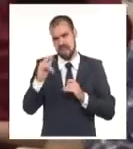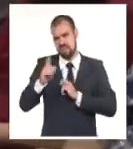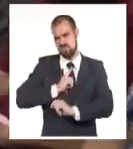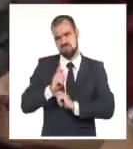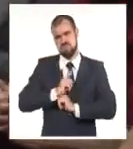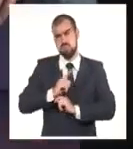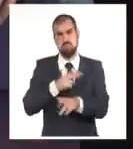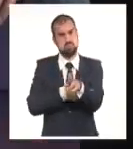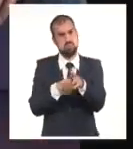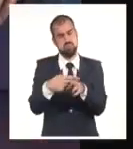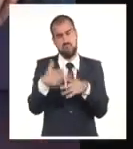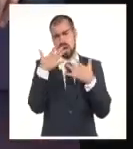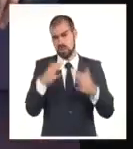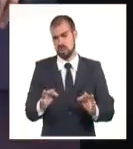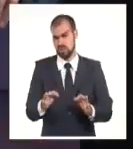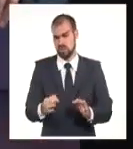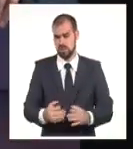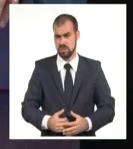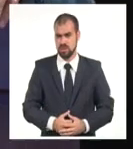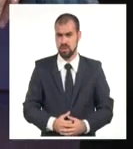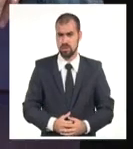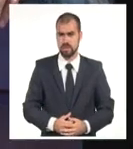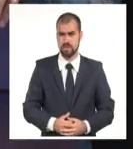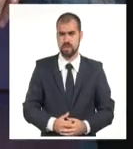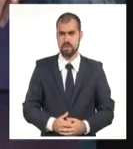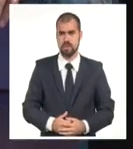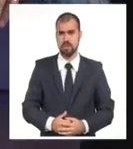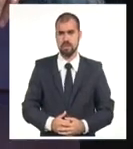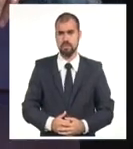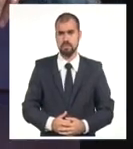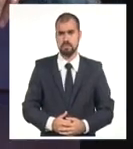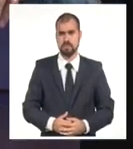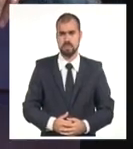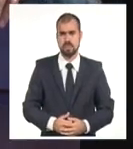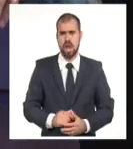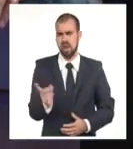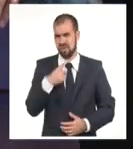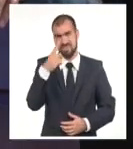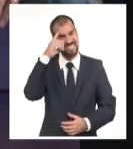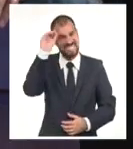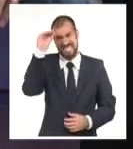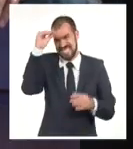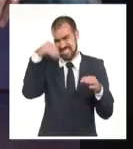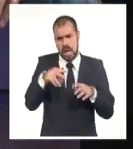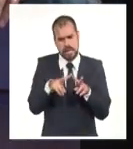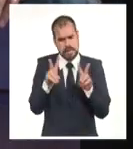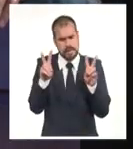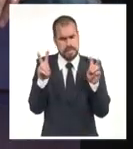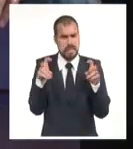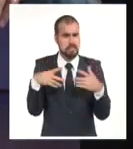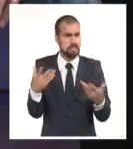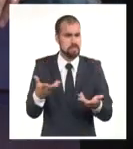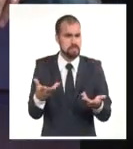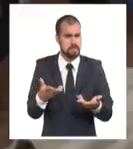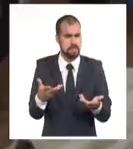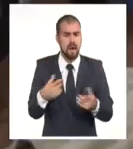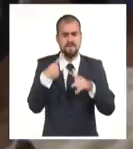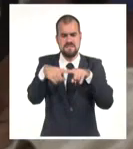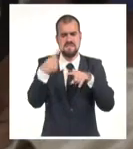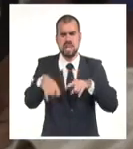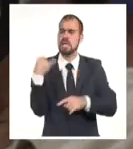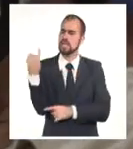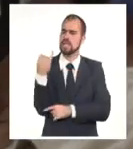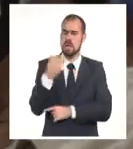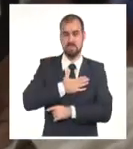la guerra bacteriológica y un brutal bloqueo. Y tenemos absoluta claridad sobre el valor de principios y normas